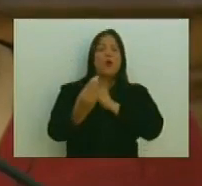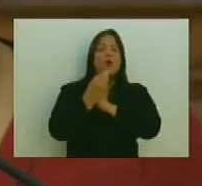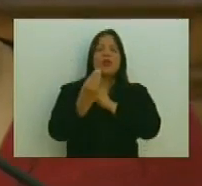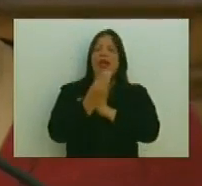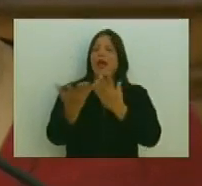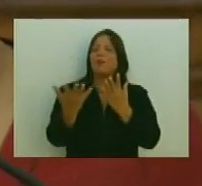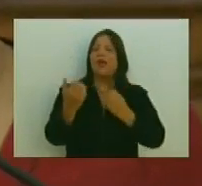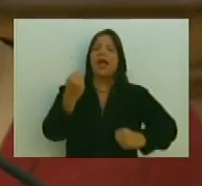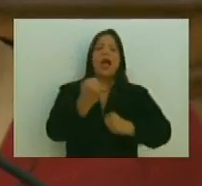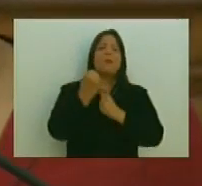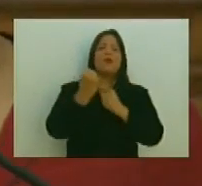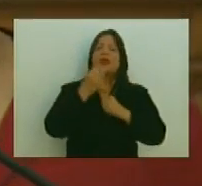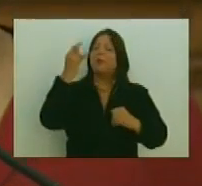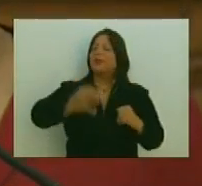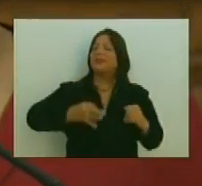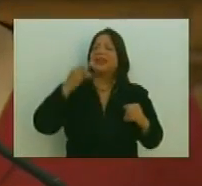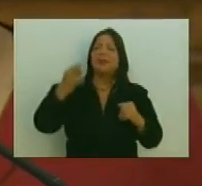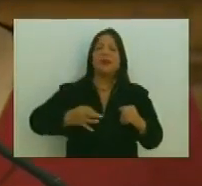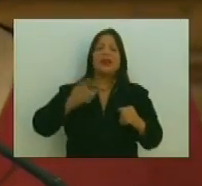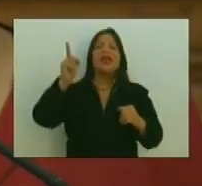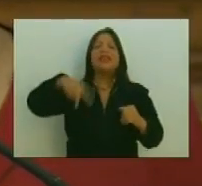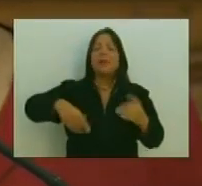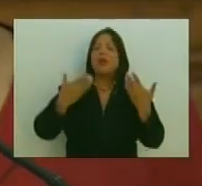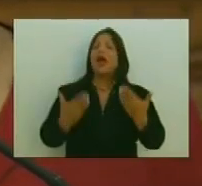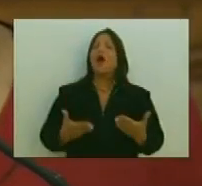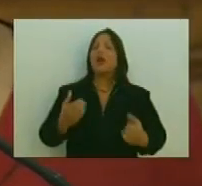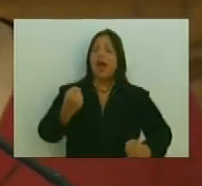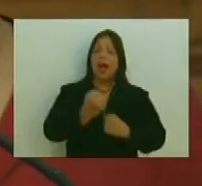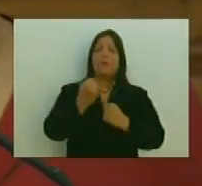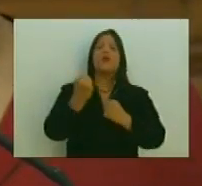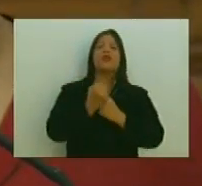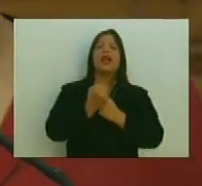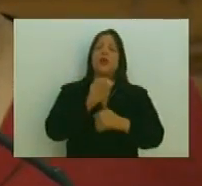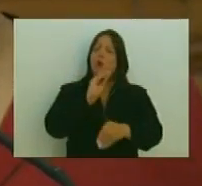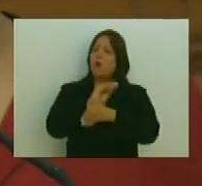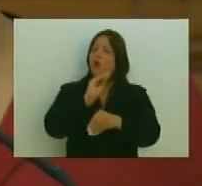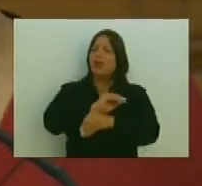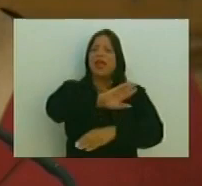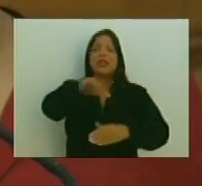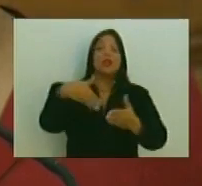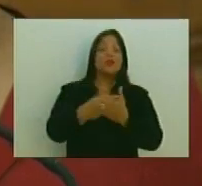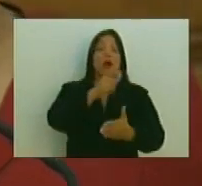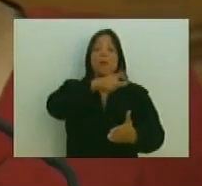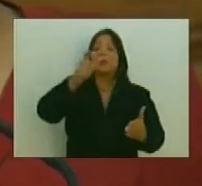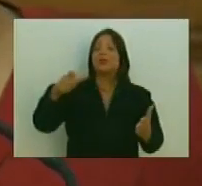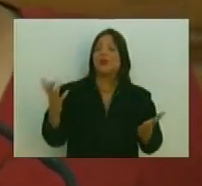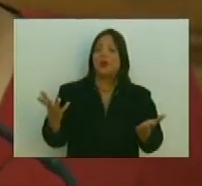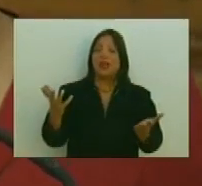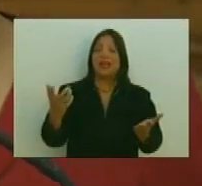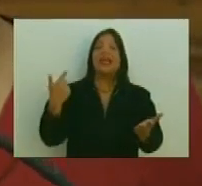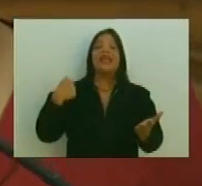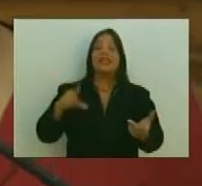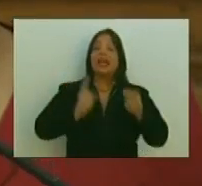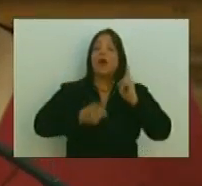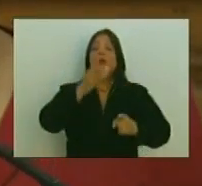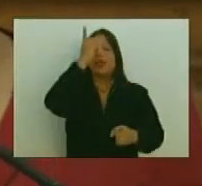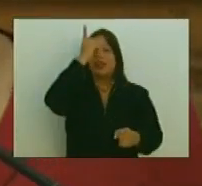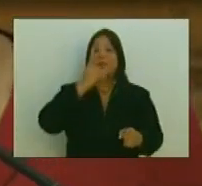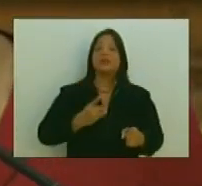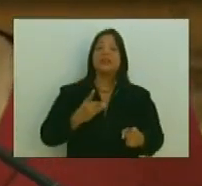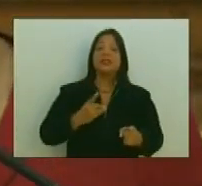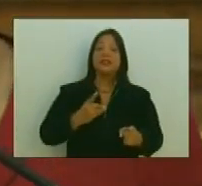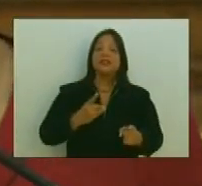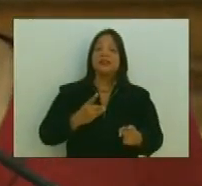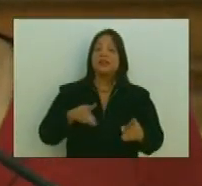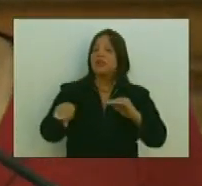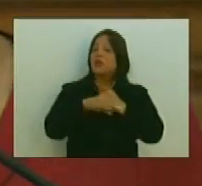y apoyarme siempre, también ahora de apoyar y de cuidar de todas esas personas que tengan alguna discapacidad,